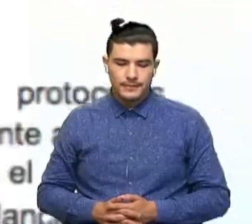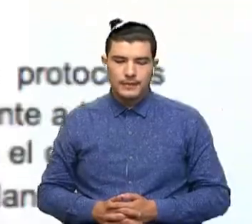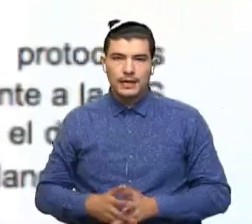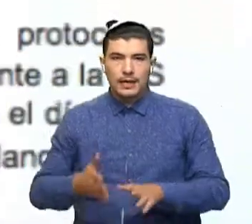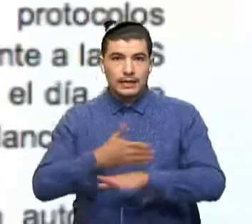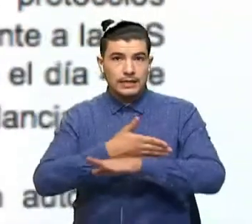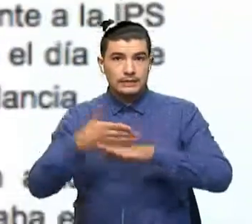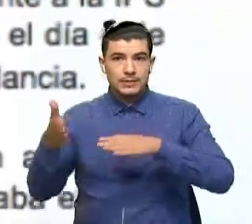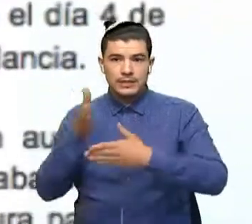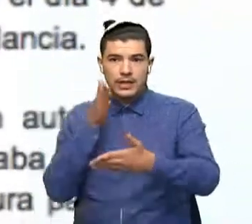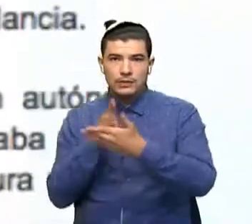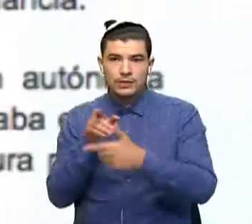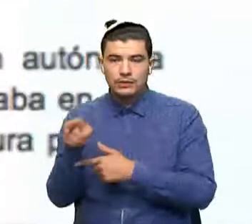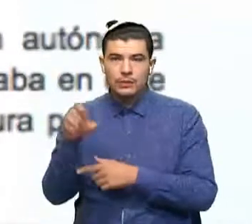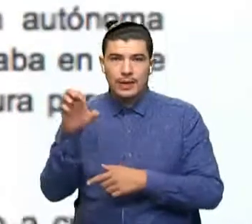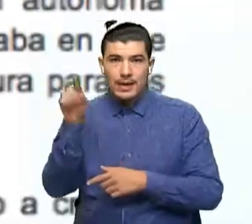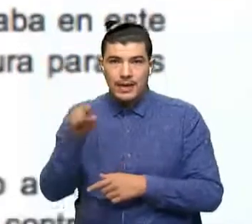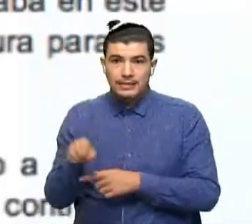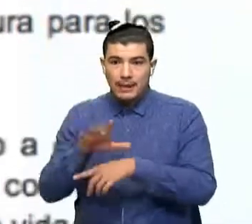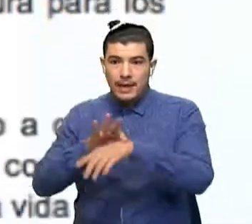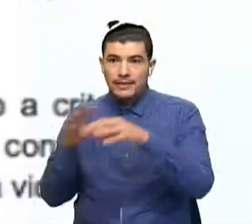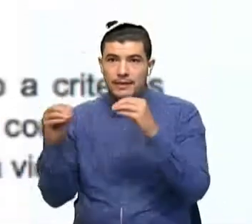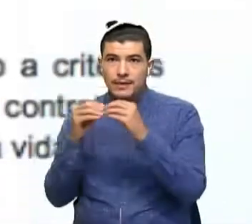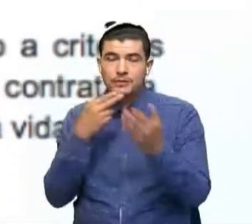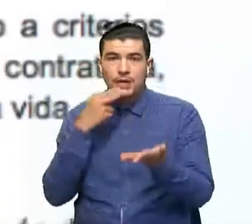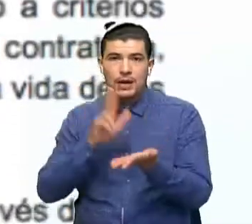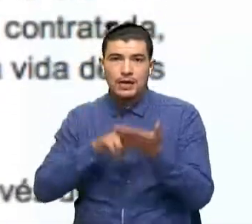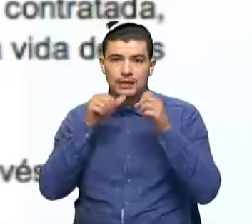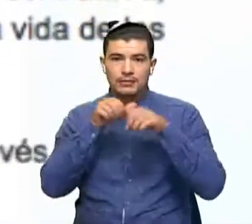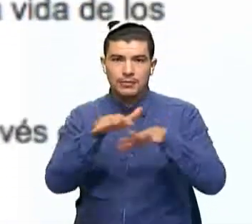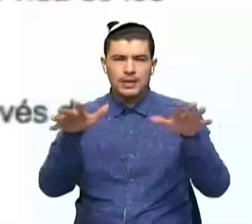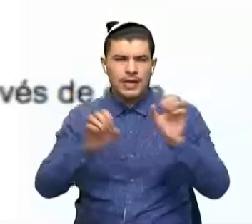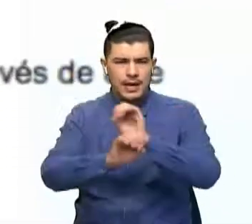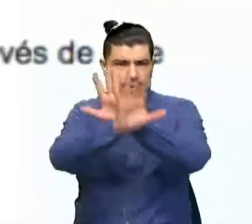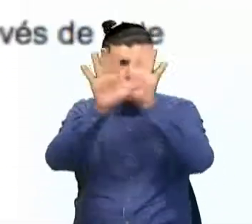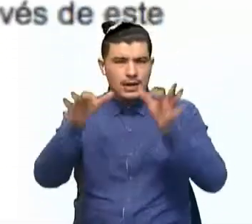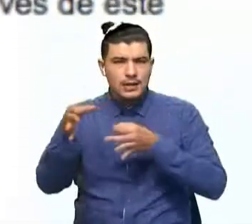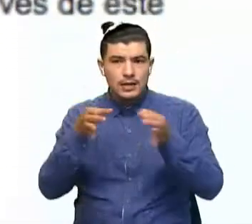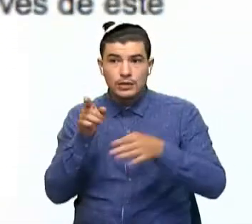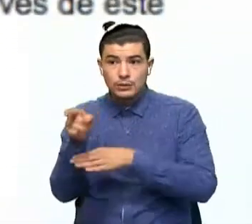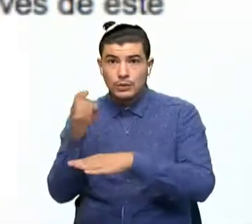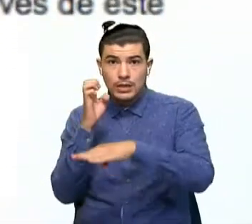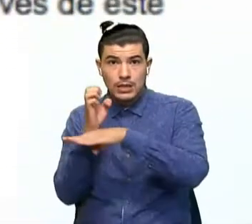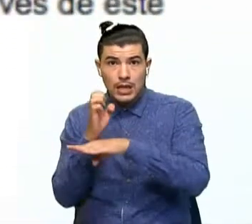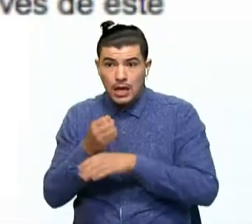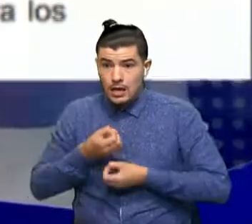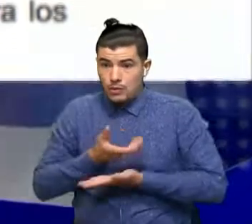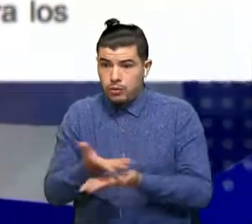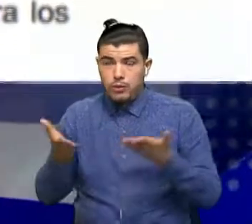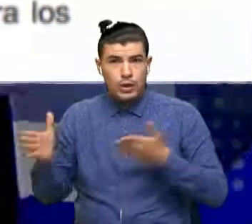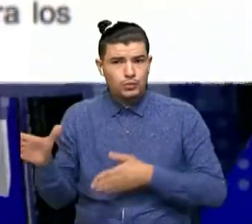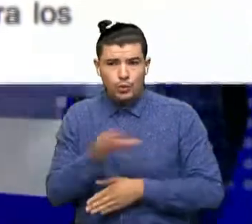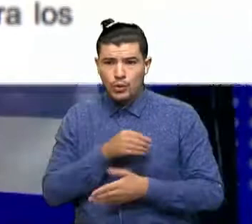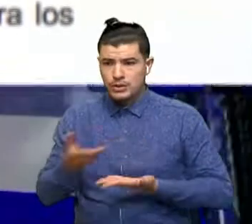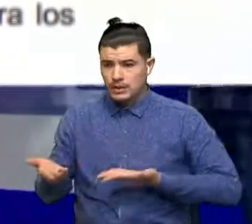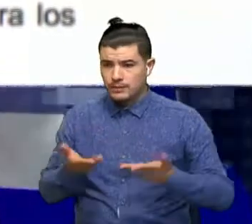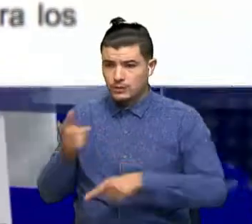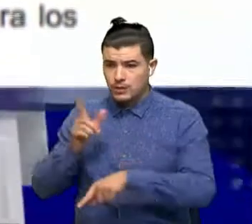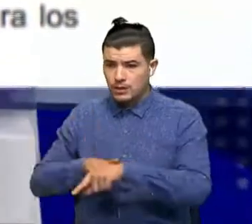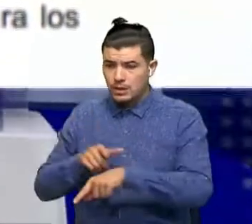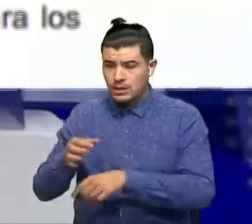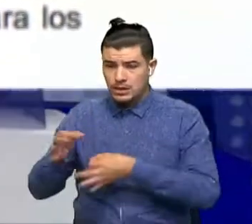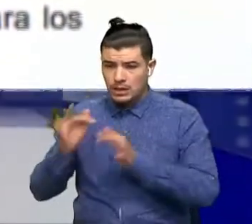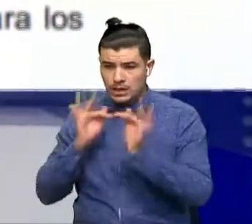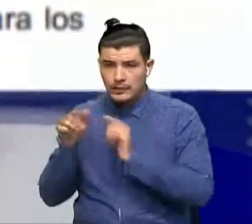Luego de la denuncia, la EPS Medimás ha expedido un comunicado de prensa y aclarando lo siguiente, la entidad ha brindado en todo momento los servicios necesarios para el tratamiento